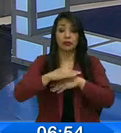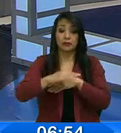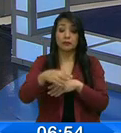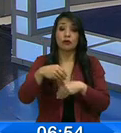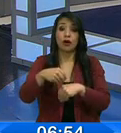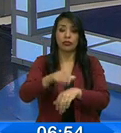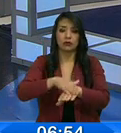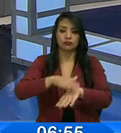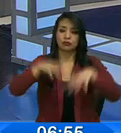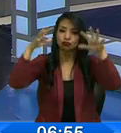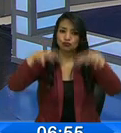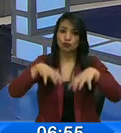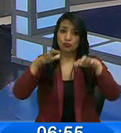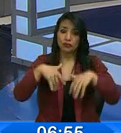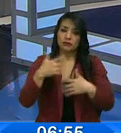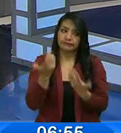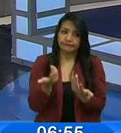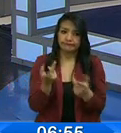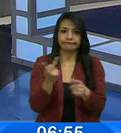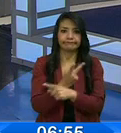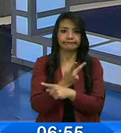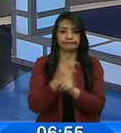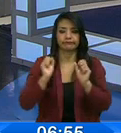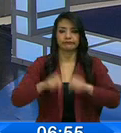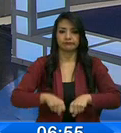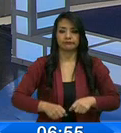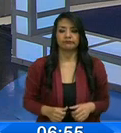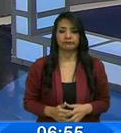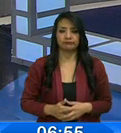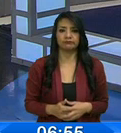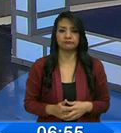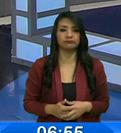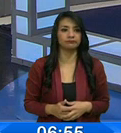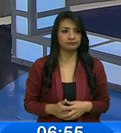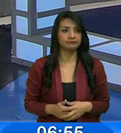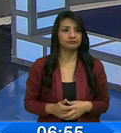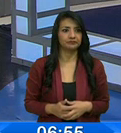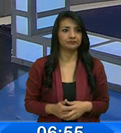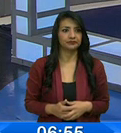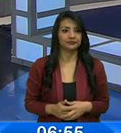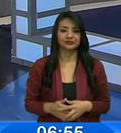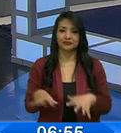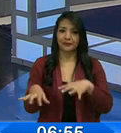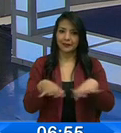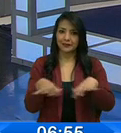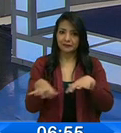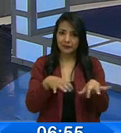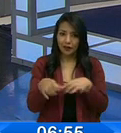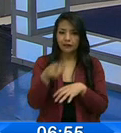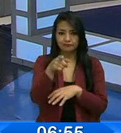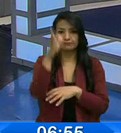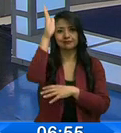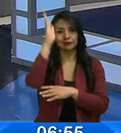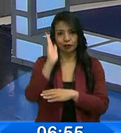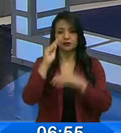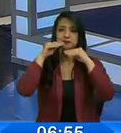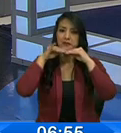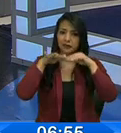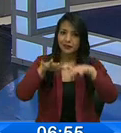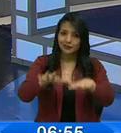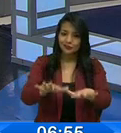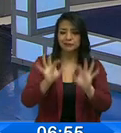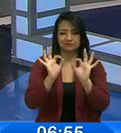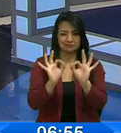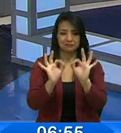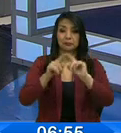esto es producto para de las lluvias. Que produzcan accidentes. Sí, claro. Así que el día sea bendecido, que tengamos buenas acciones,